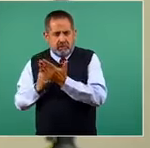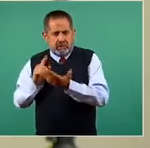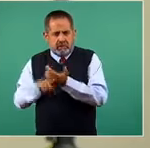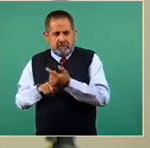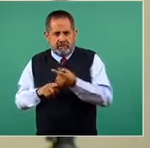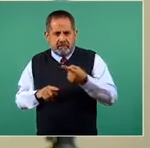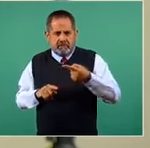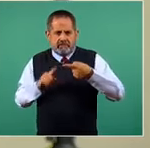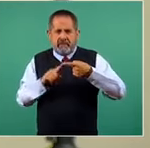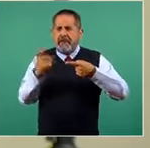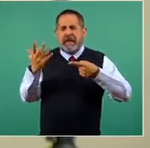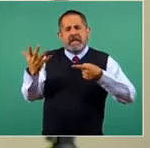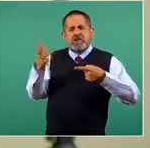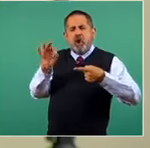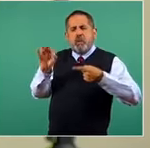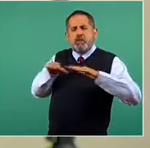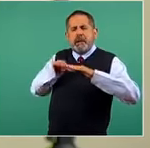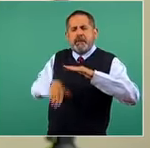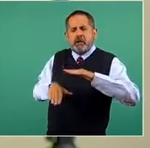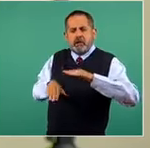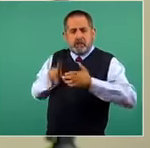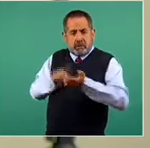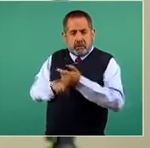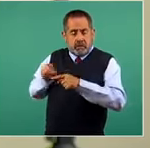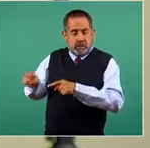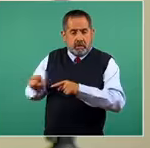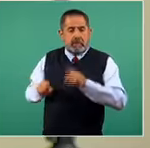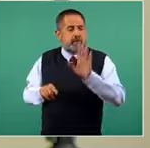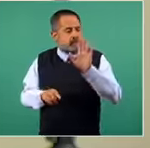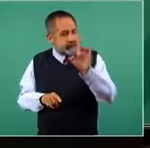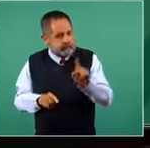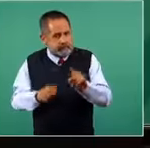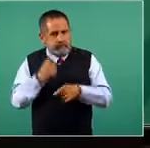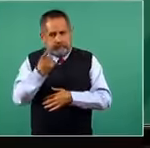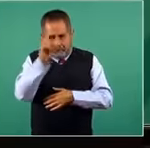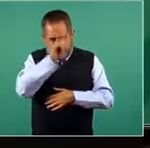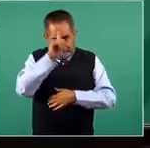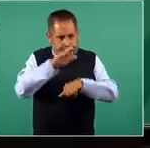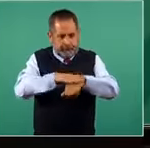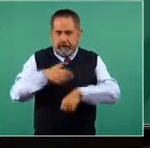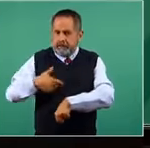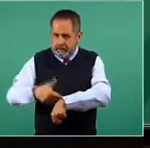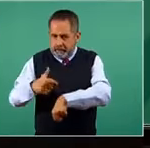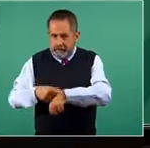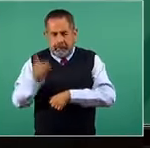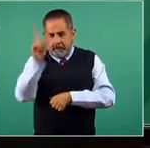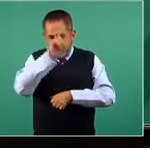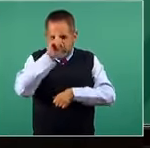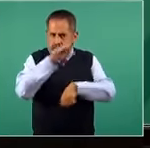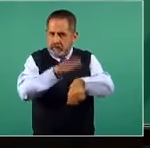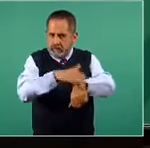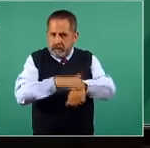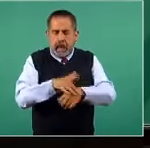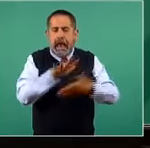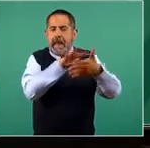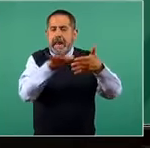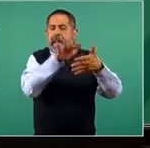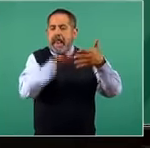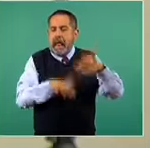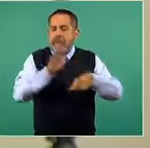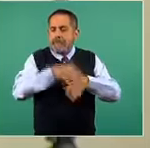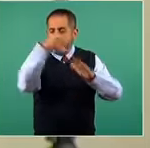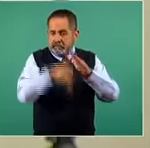de rango inferior son datos de Pakistán. Decimos explícitamente, le recomiendo, dado que queda muy poco tiempo, de hecho ya nos pasamos, que lea más de eso.